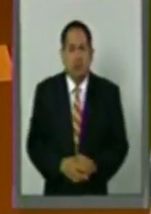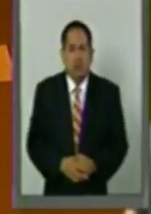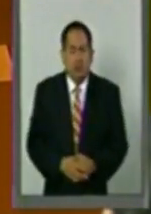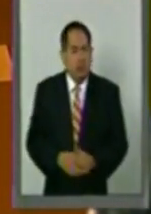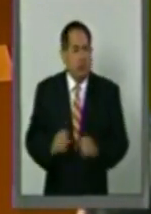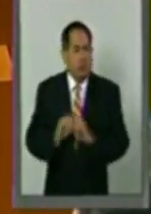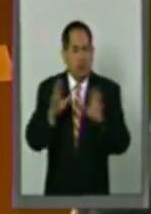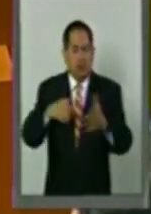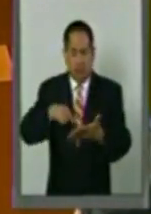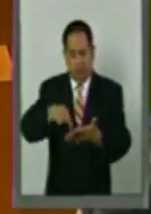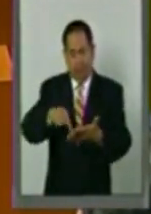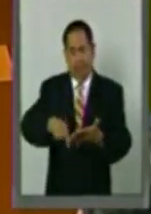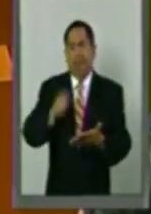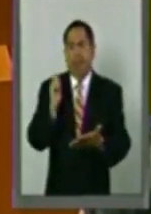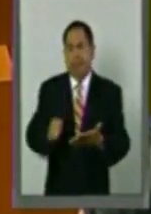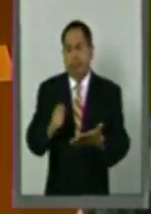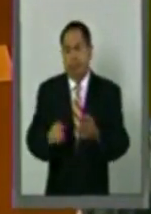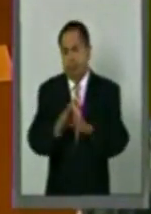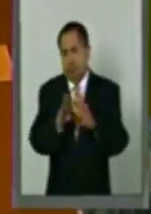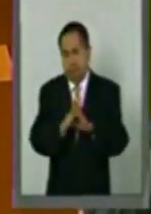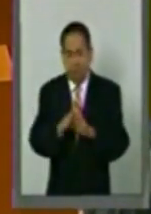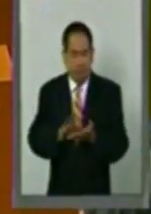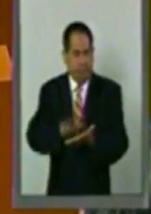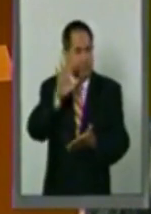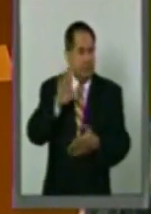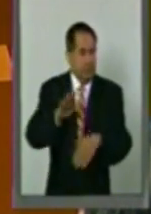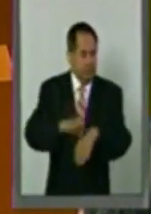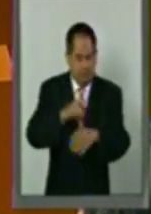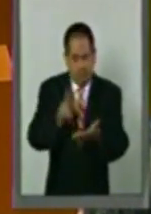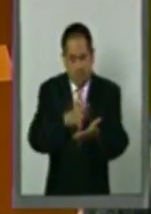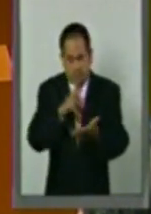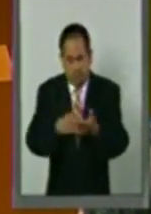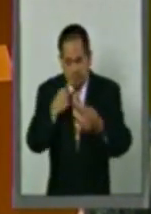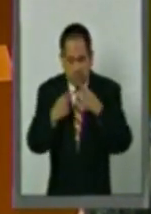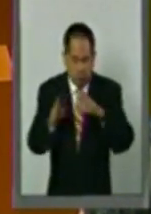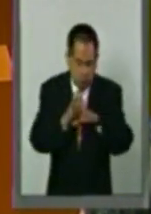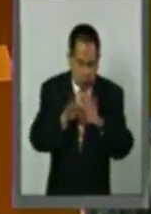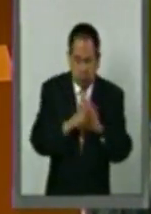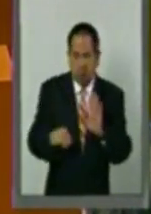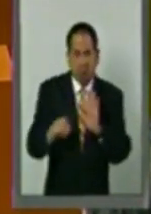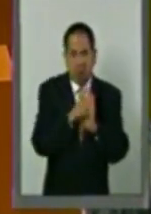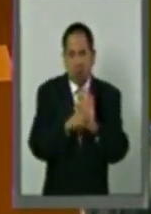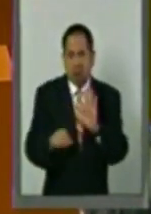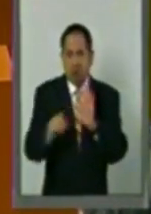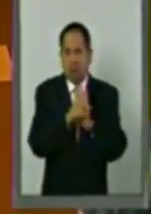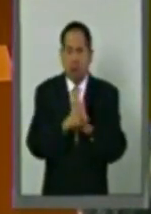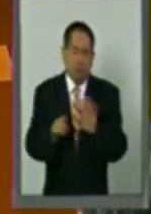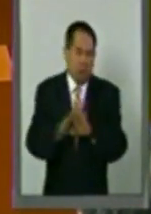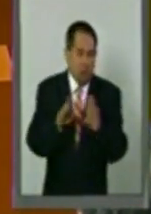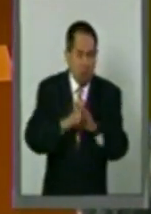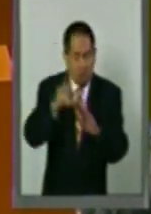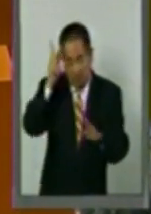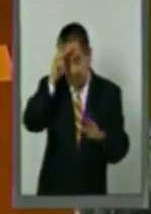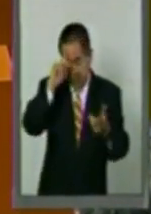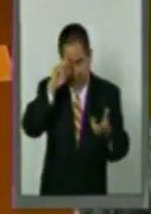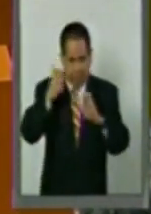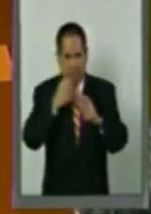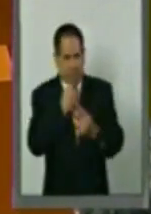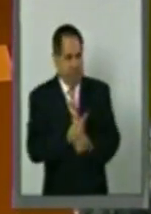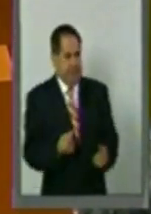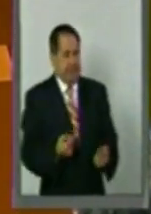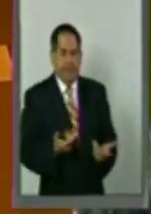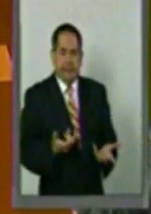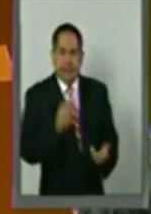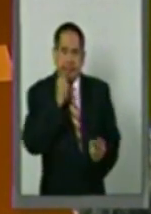duda que lo anterior implica, en la mayoría de los casos, la forma negativa y el desarrollo psicosocial y emocional de los